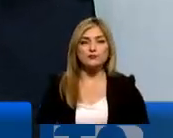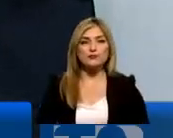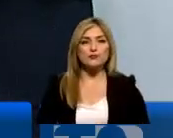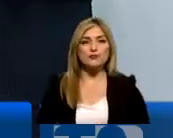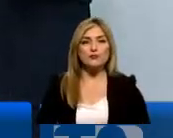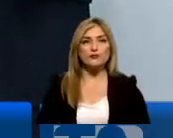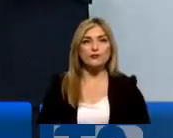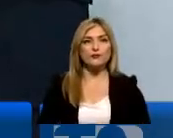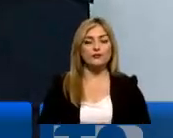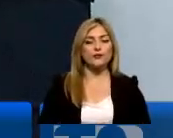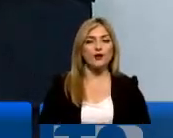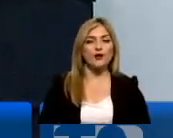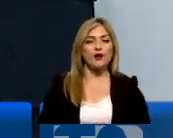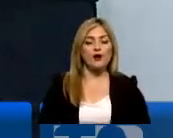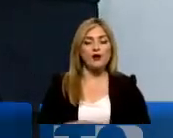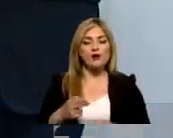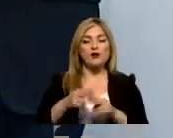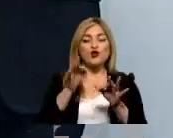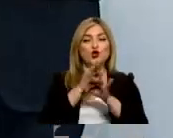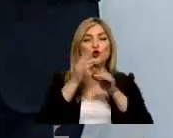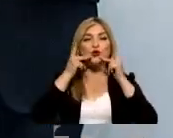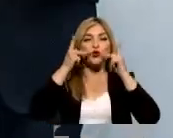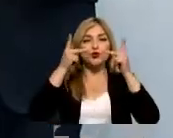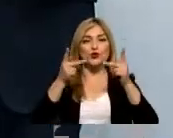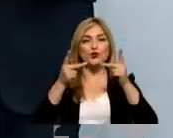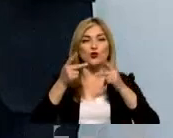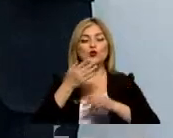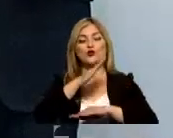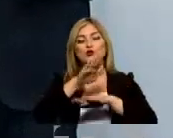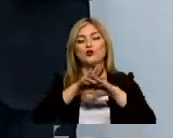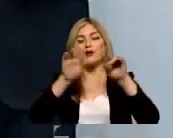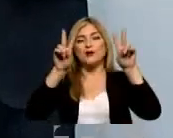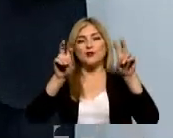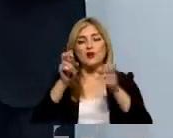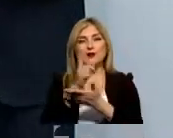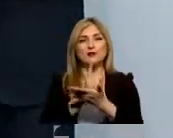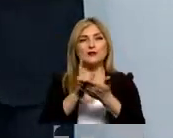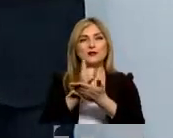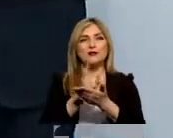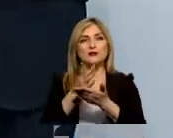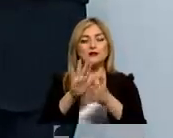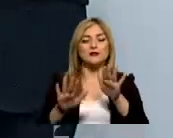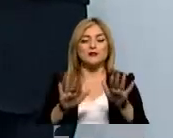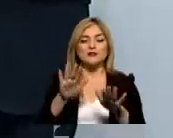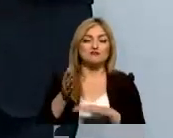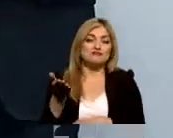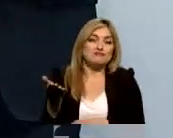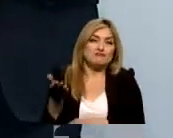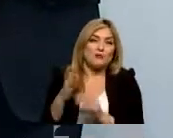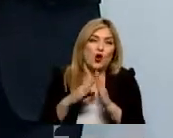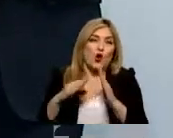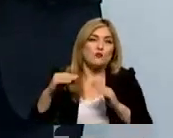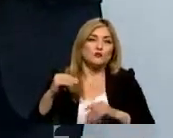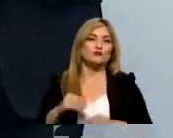construcciones. Además, exfuncionarios públicos se promocionan con los diseños supuestamente copiados.